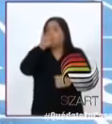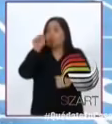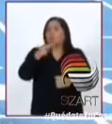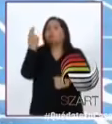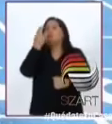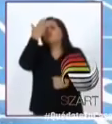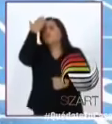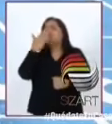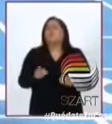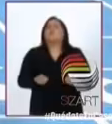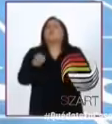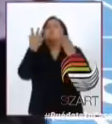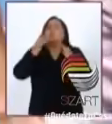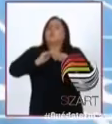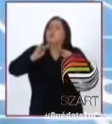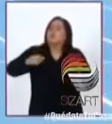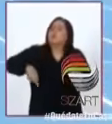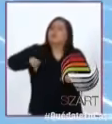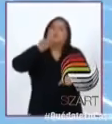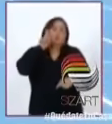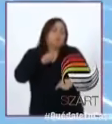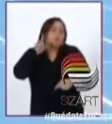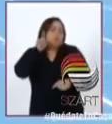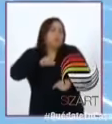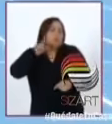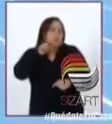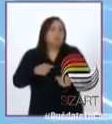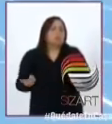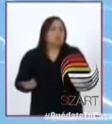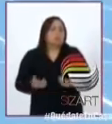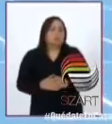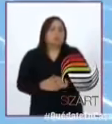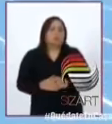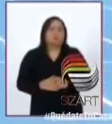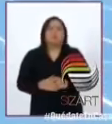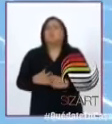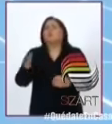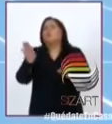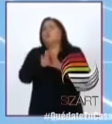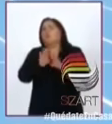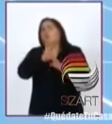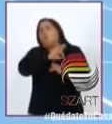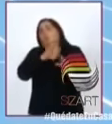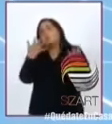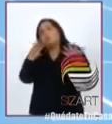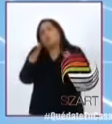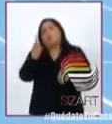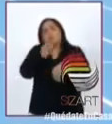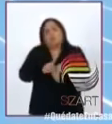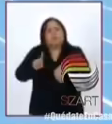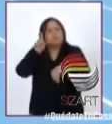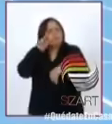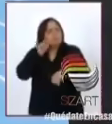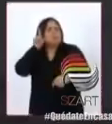saber cuántos metros correrá cada día? ¿Cómo puedo calcular cuántos metros corro cada día?